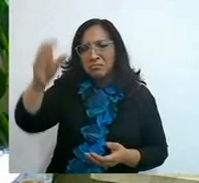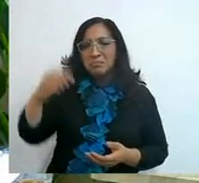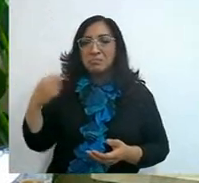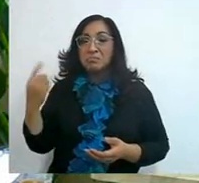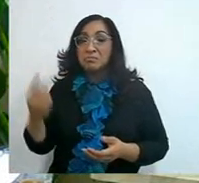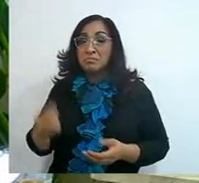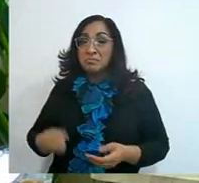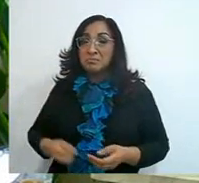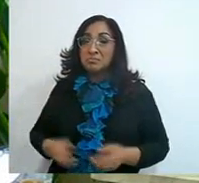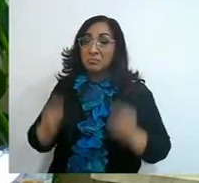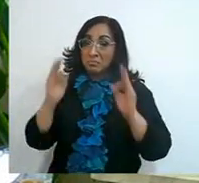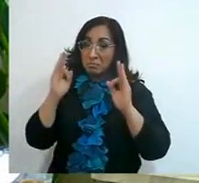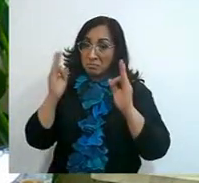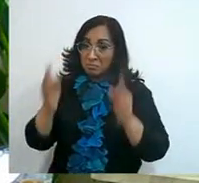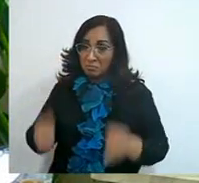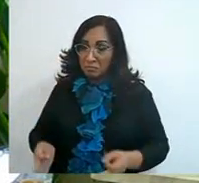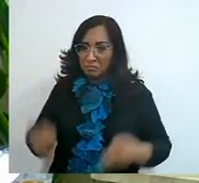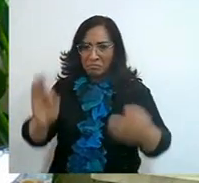de pacto.